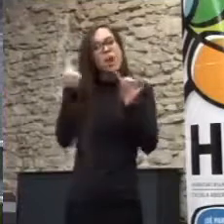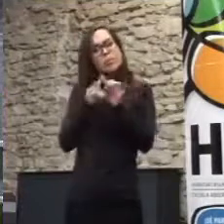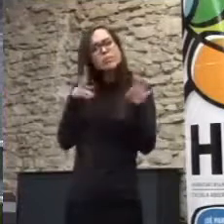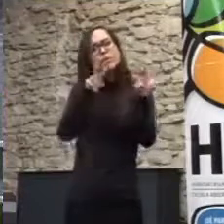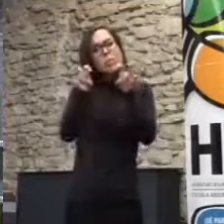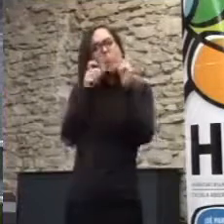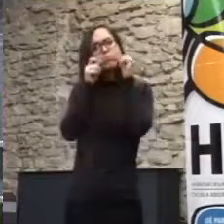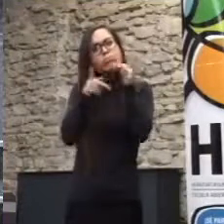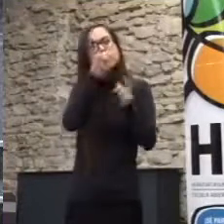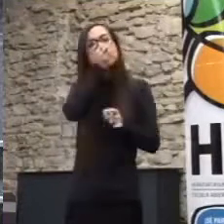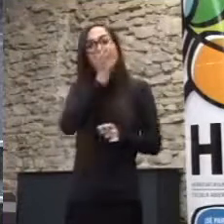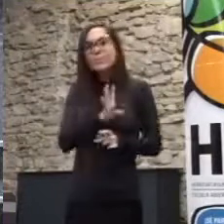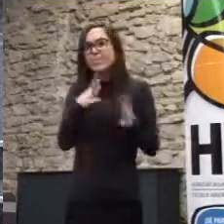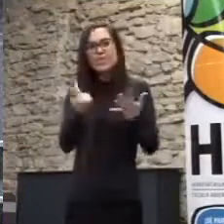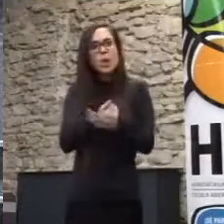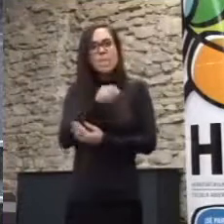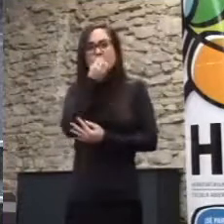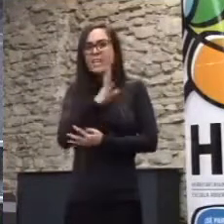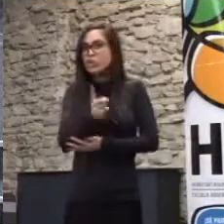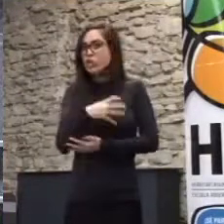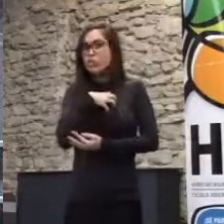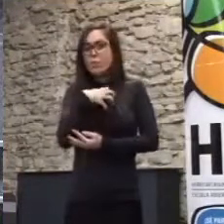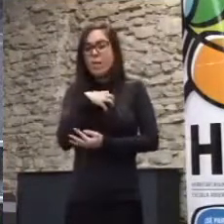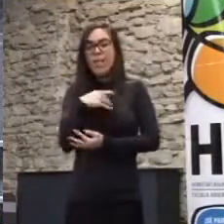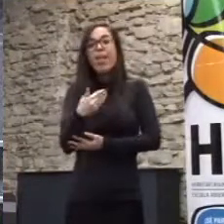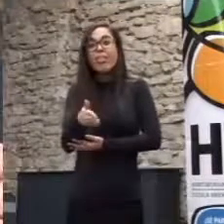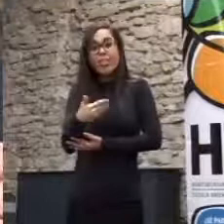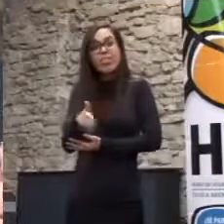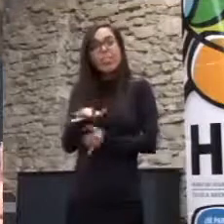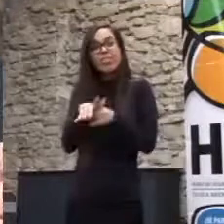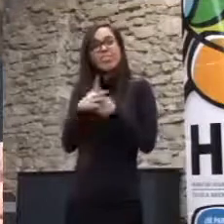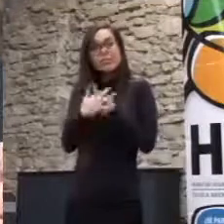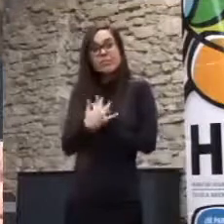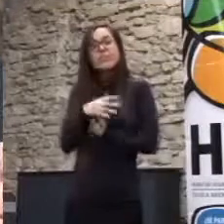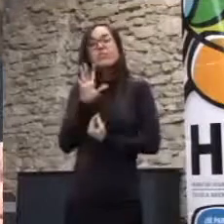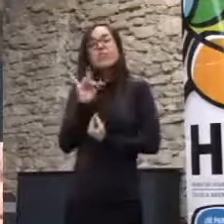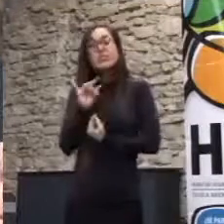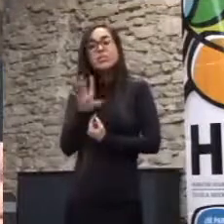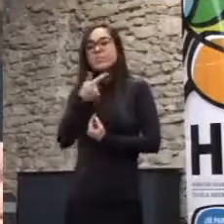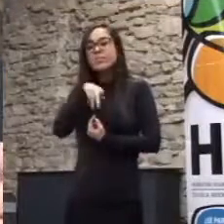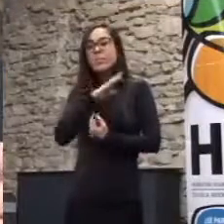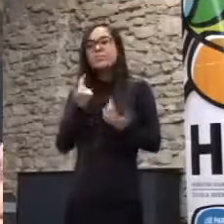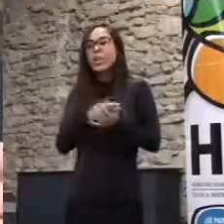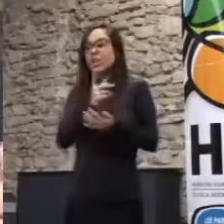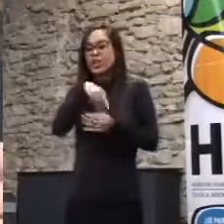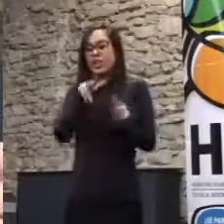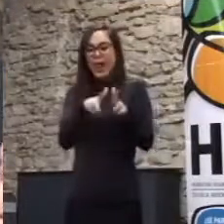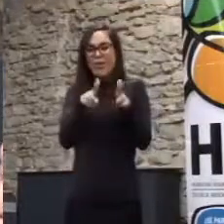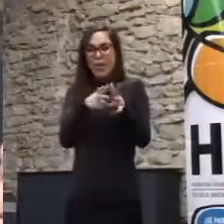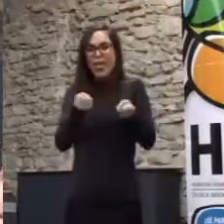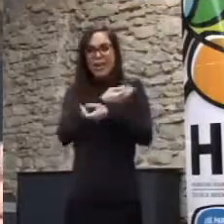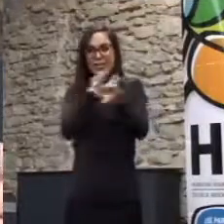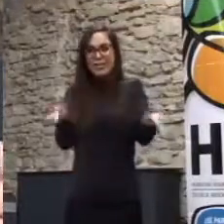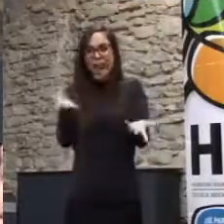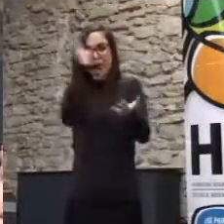adecuada. Es una absoluta precariedad que influye, desde luego, en la forma en la que estamos conformando opinión en la ciudadanía. Pero es